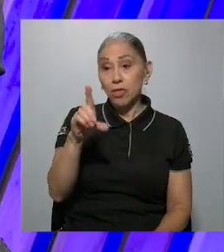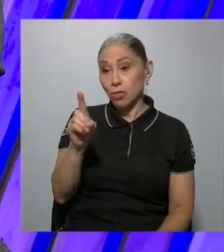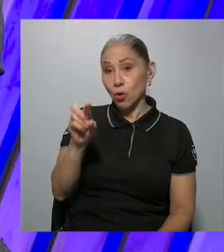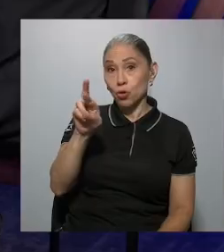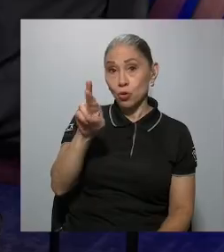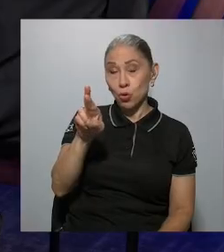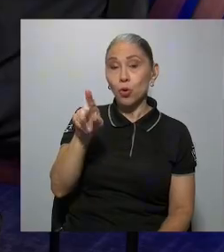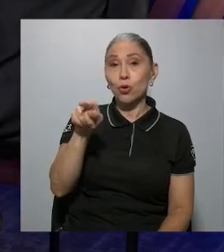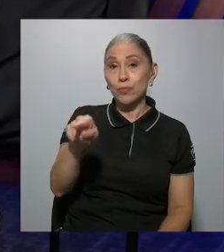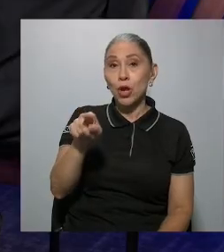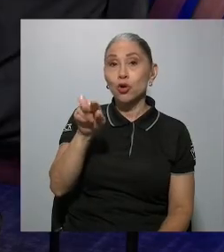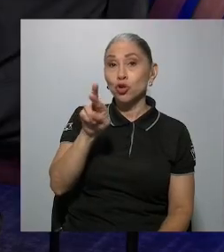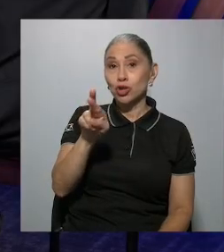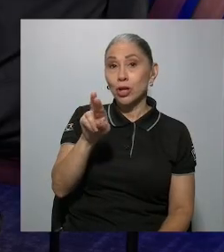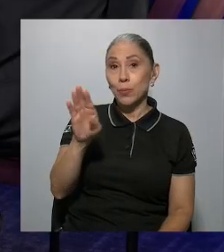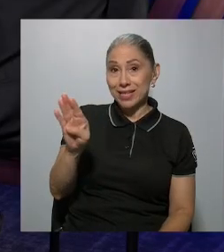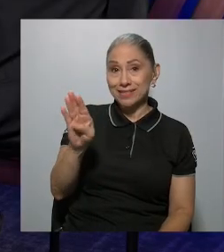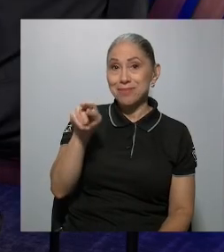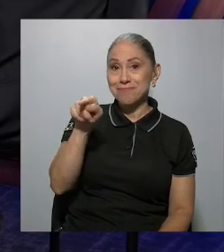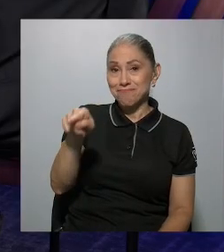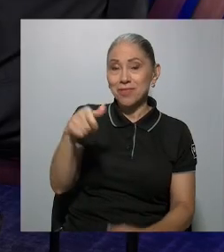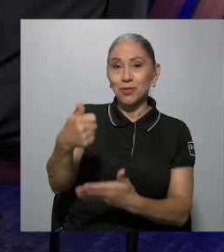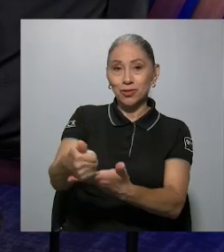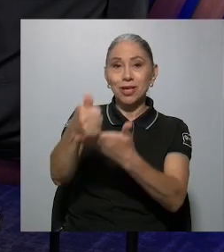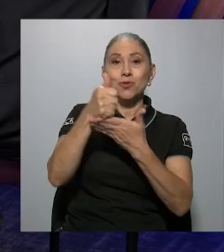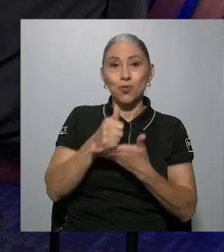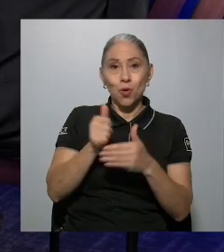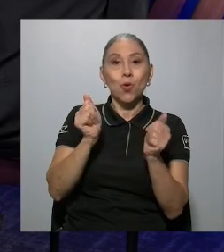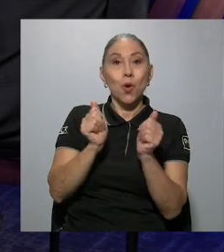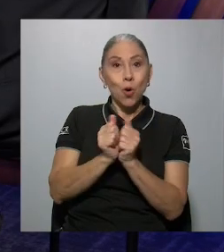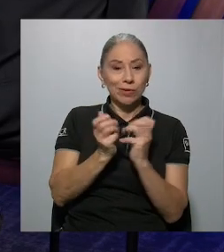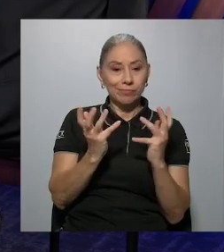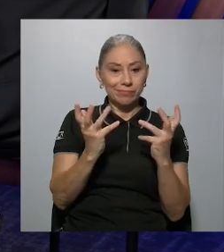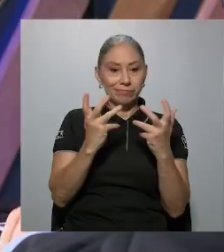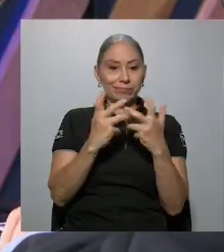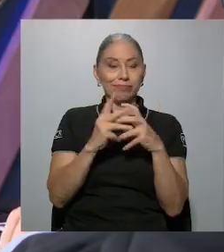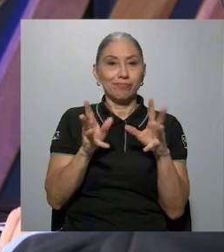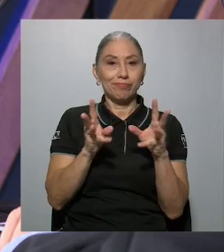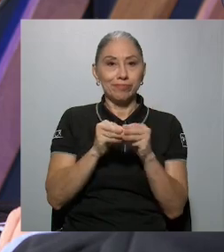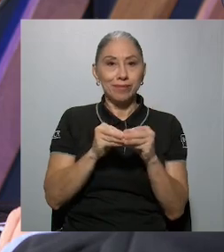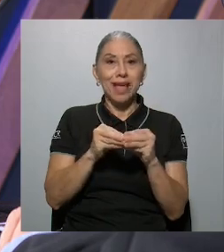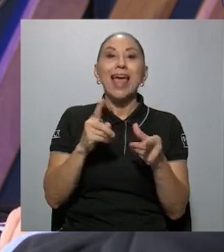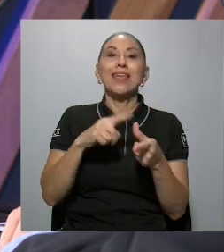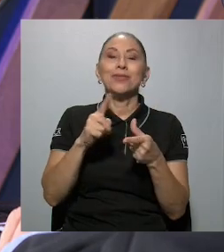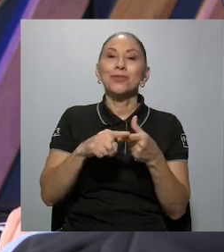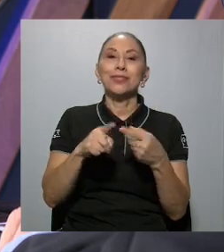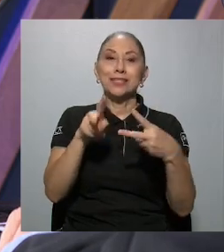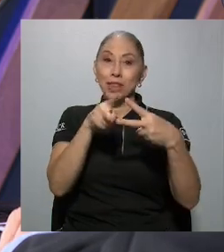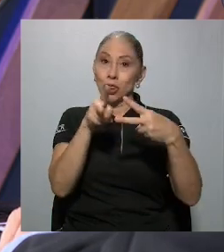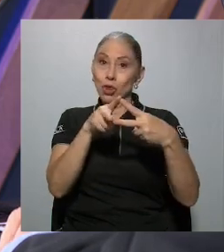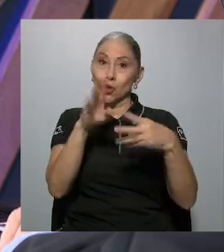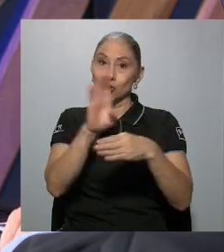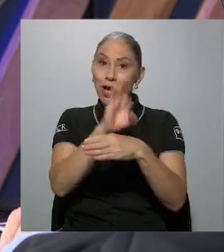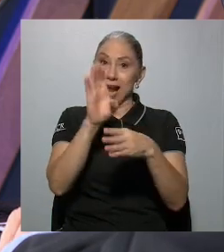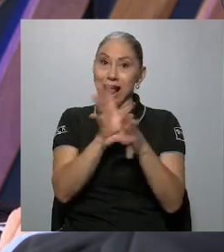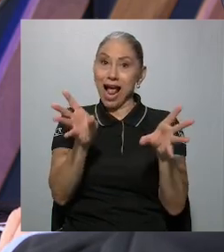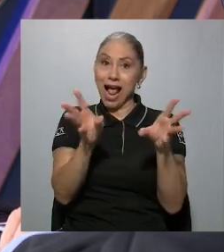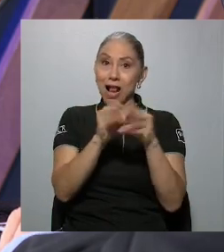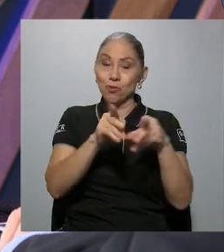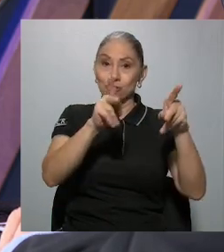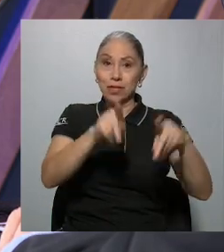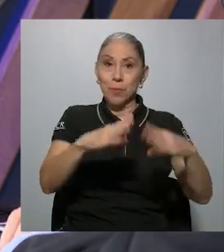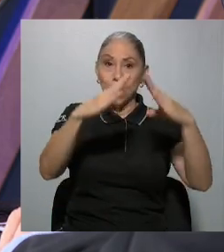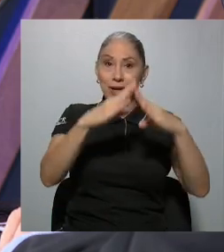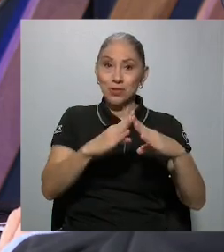Gracias. Sí, el doctor Rosero Bixby fue quien nos ayudó con ese ajuste. Entonces, teníamos 2